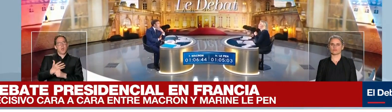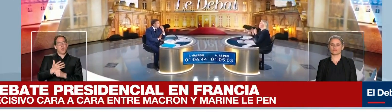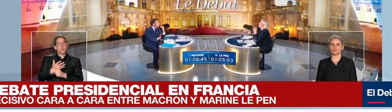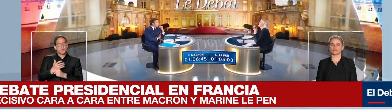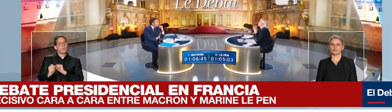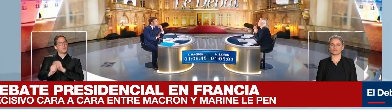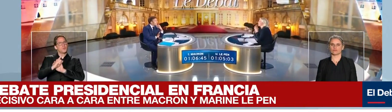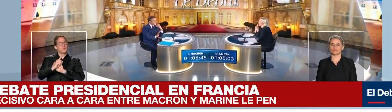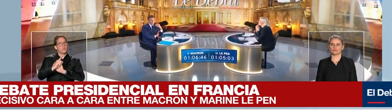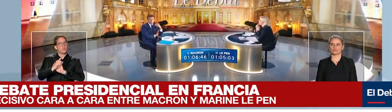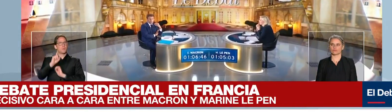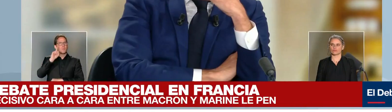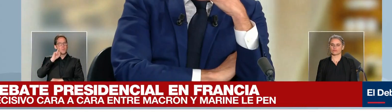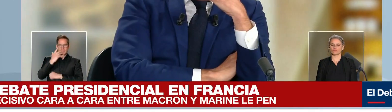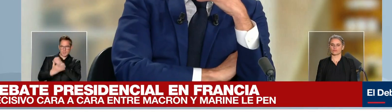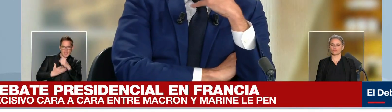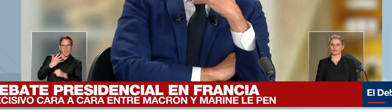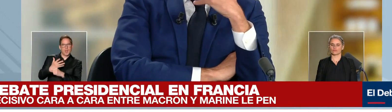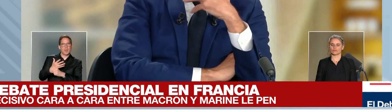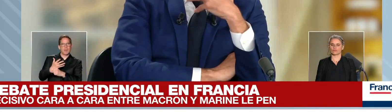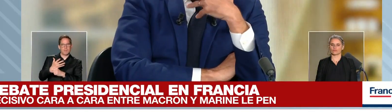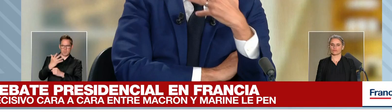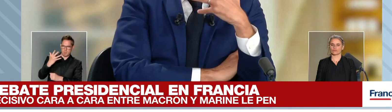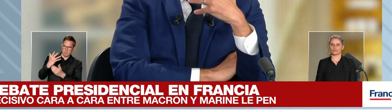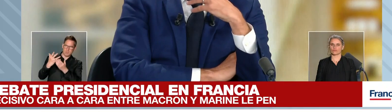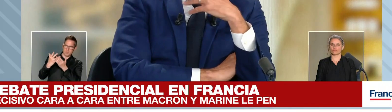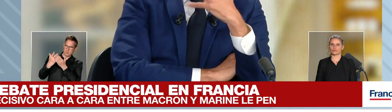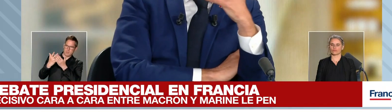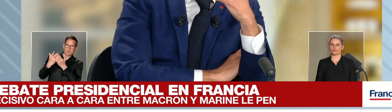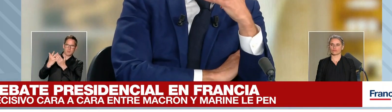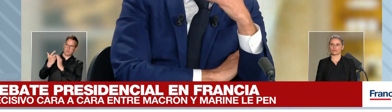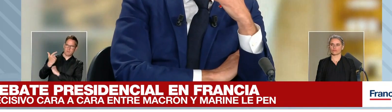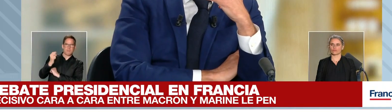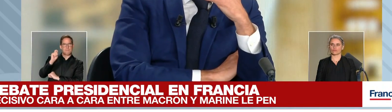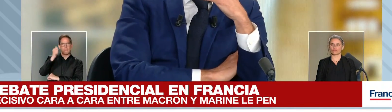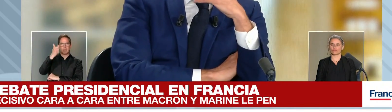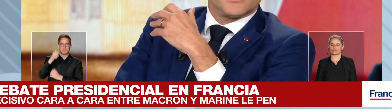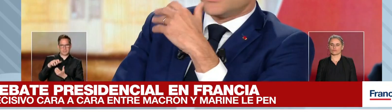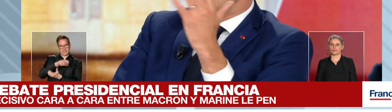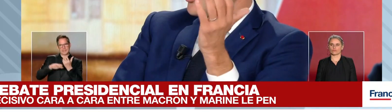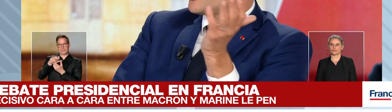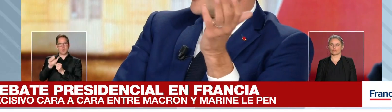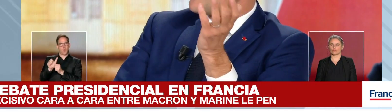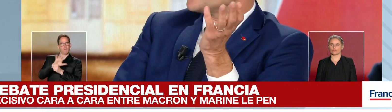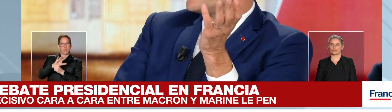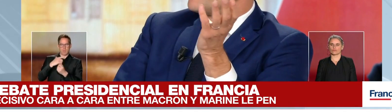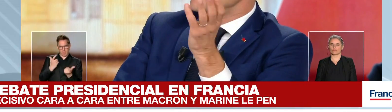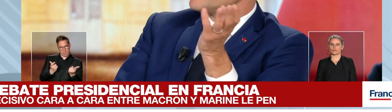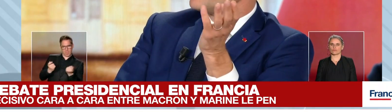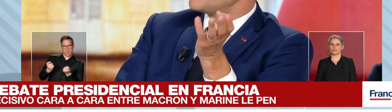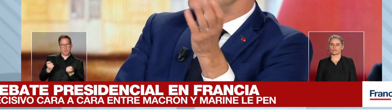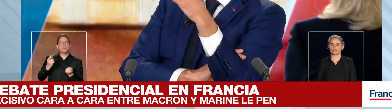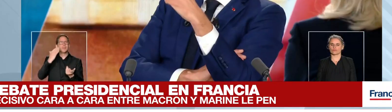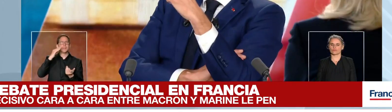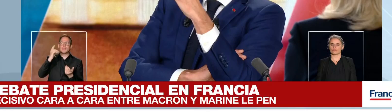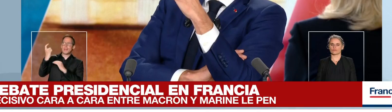vivimos un quinquenio muy particular. Prácticamente la mitad se hizo bajo crisis profunda por la pandemia, particularmente.